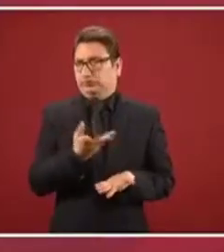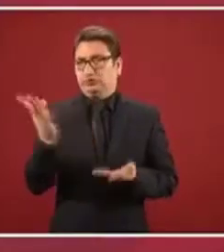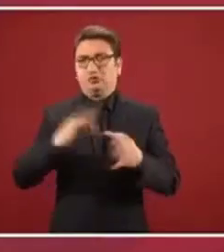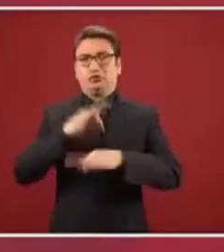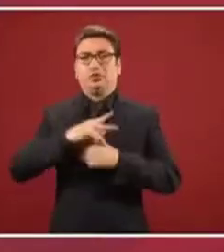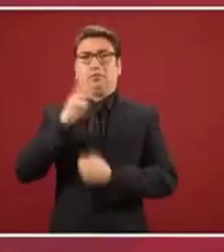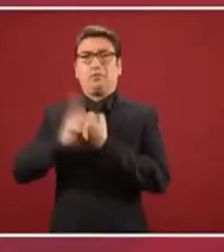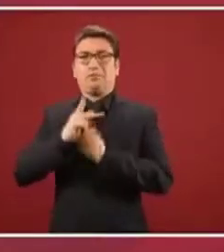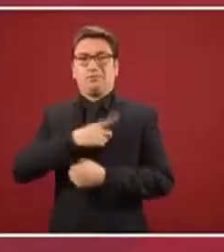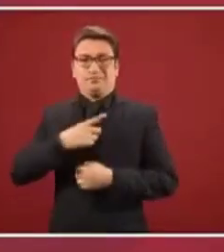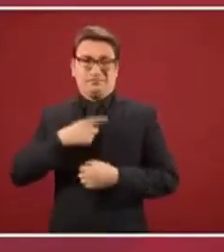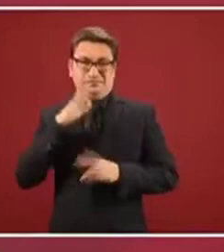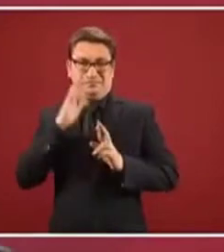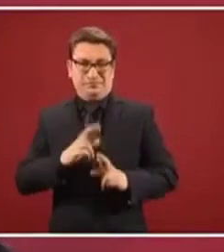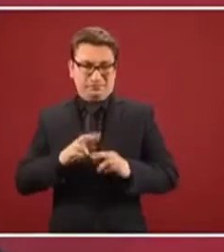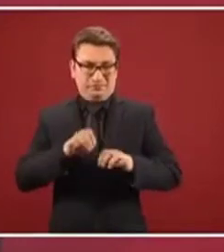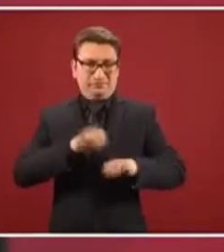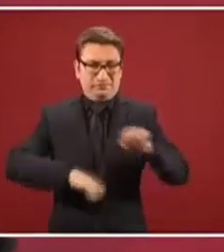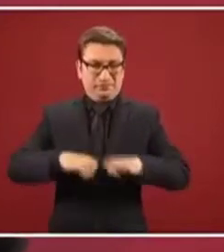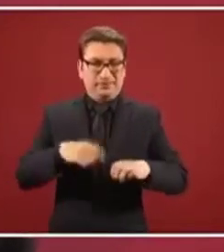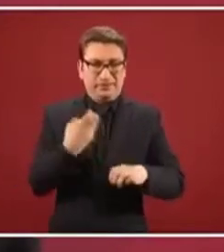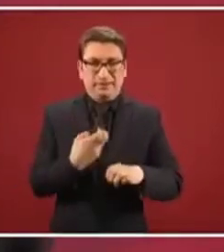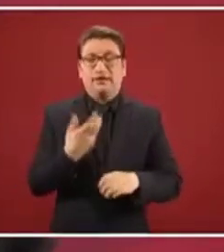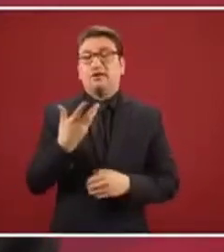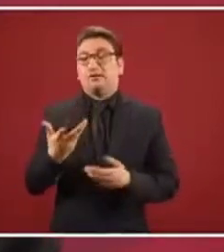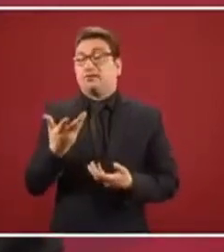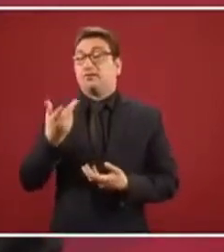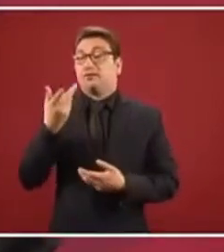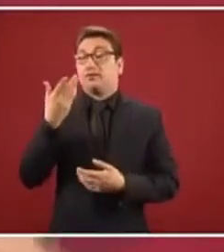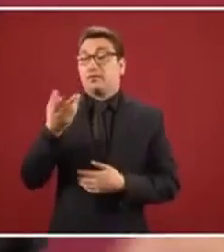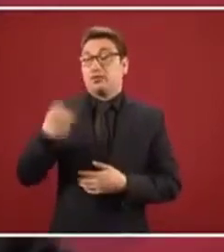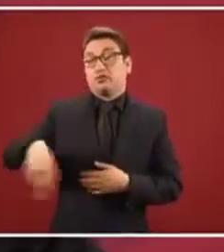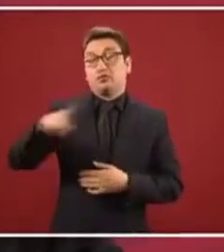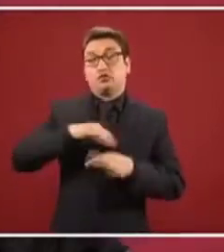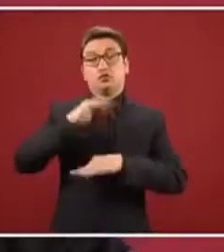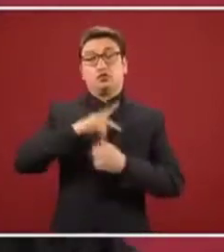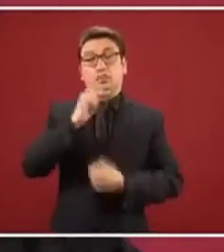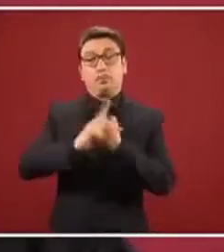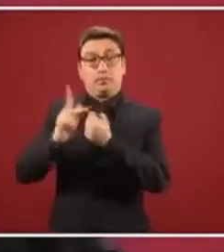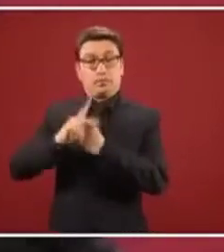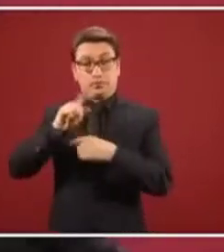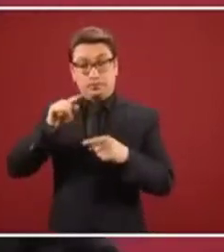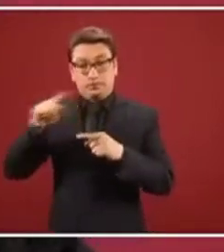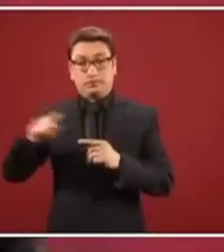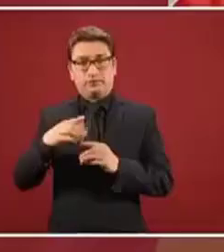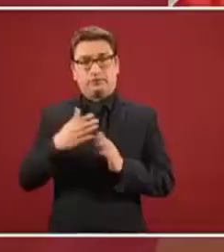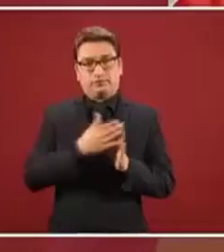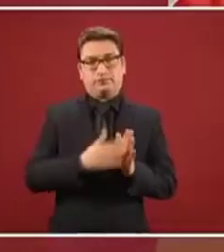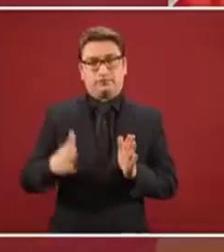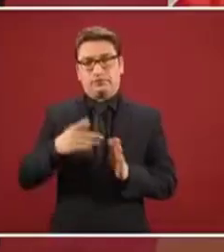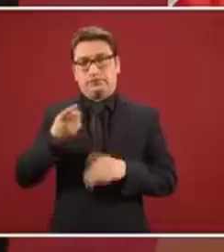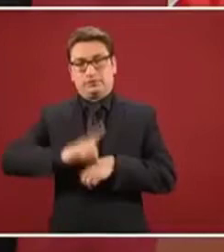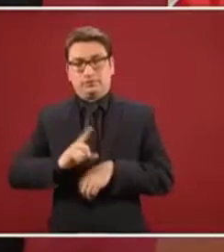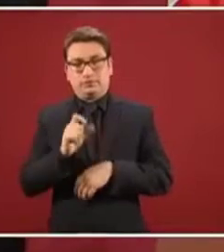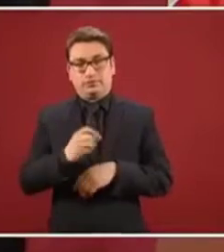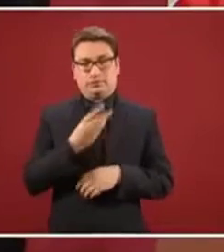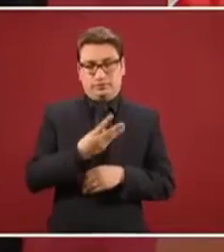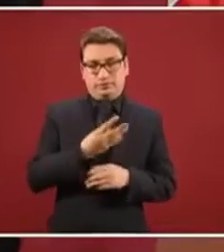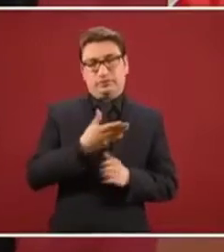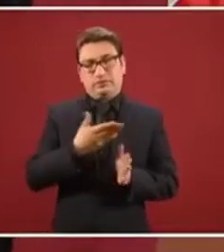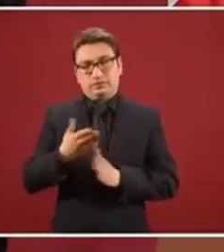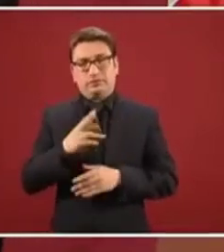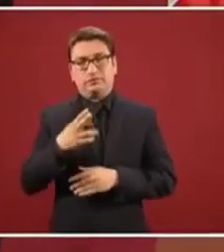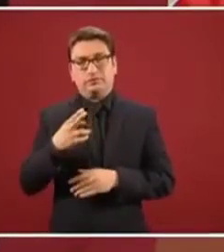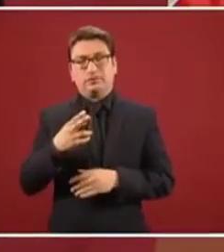país. Entonces, no me sorprende que la mayoría de los países, entre el día 23, por cierto, la Navidad, bueno,